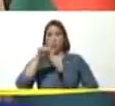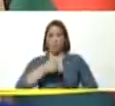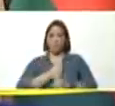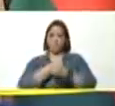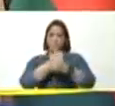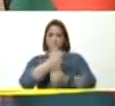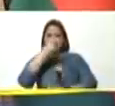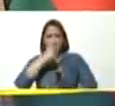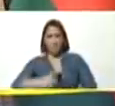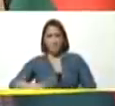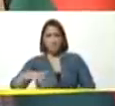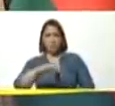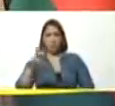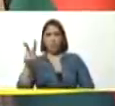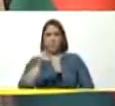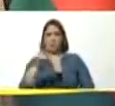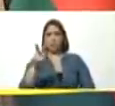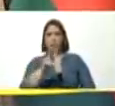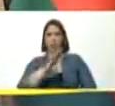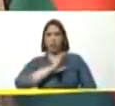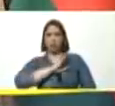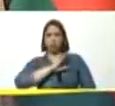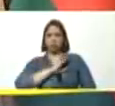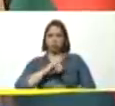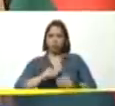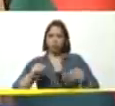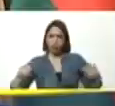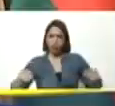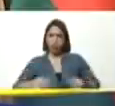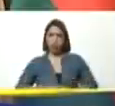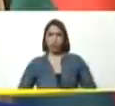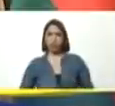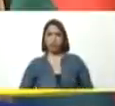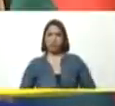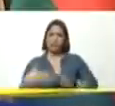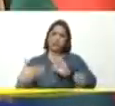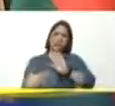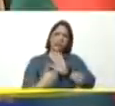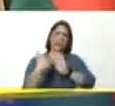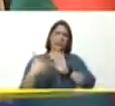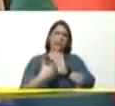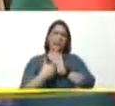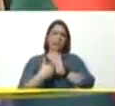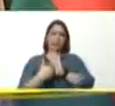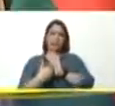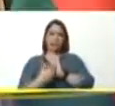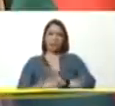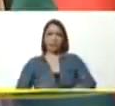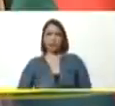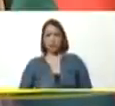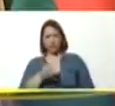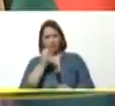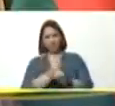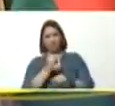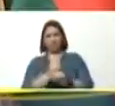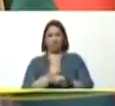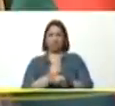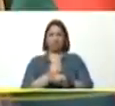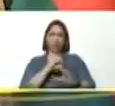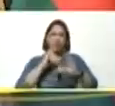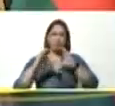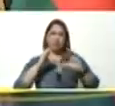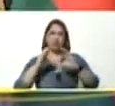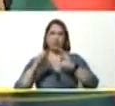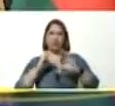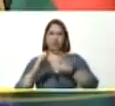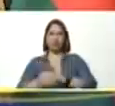del pueblo de Venezuela por su tierra. Nos atacaron por redes sociales, por medios de